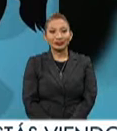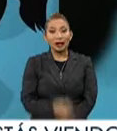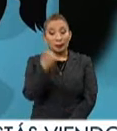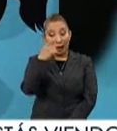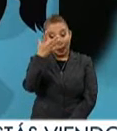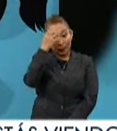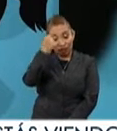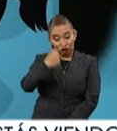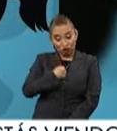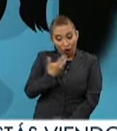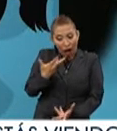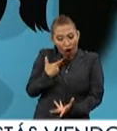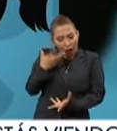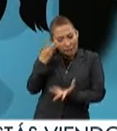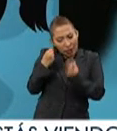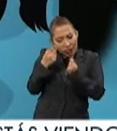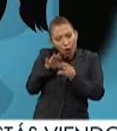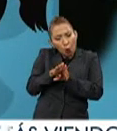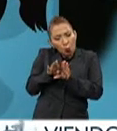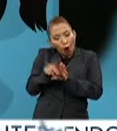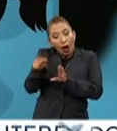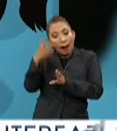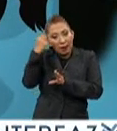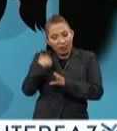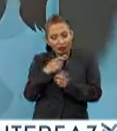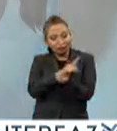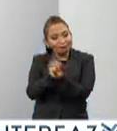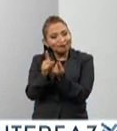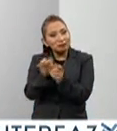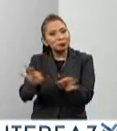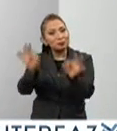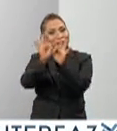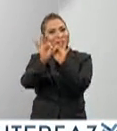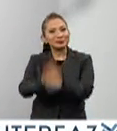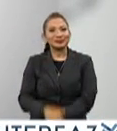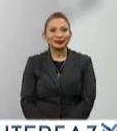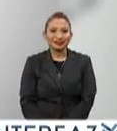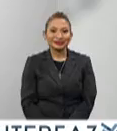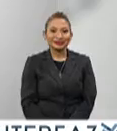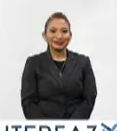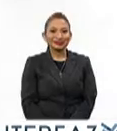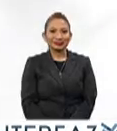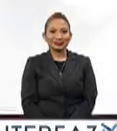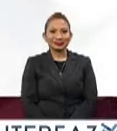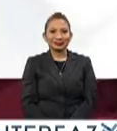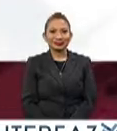Para aprender a aprender, es necesario aprender a convivir.